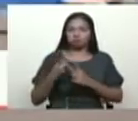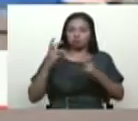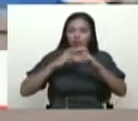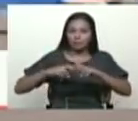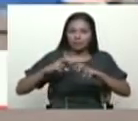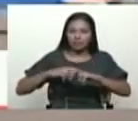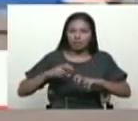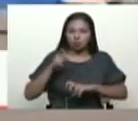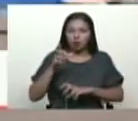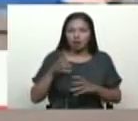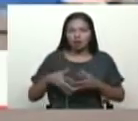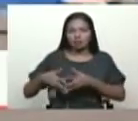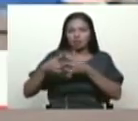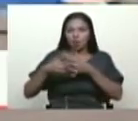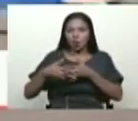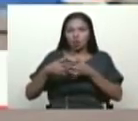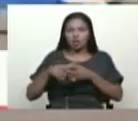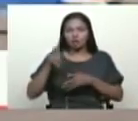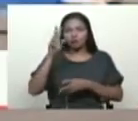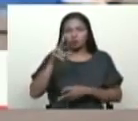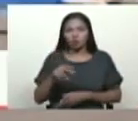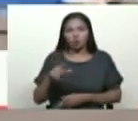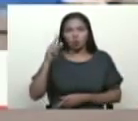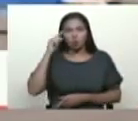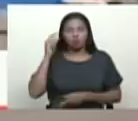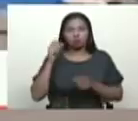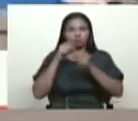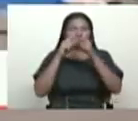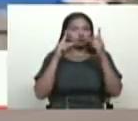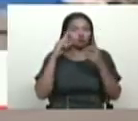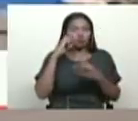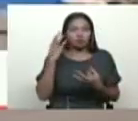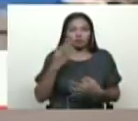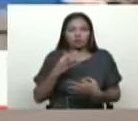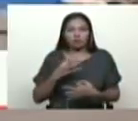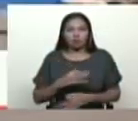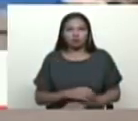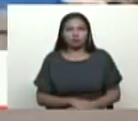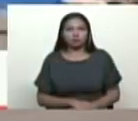investigación de esto. Diario, mira, diario, impresionante. Diario.